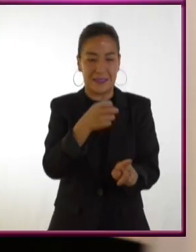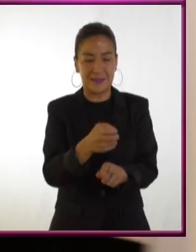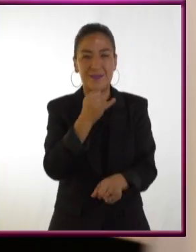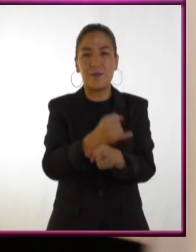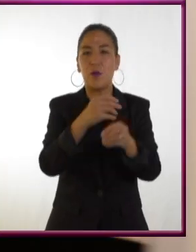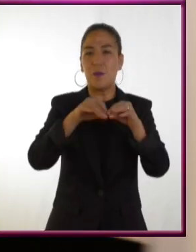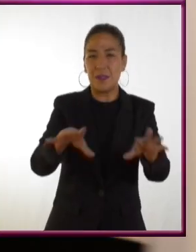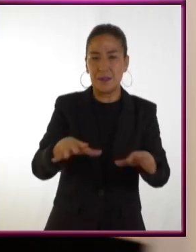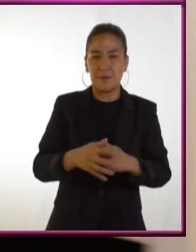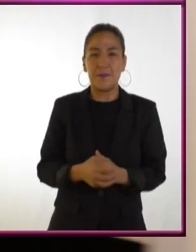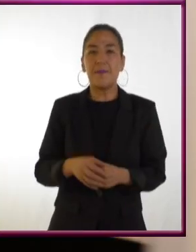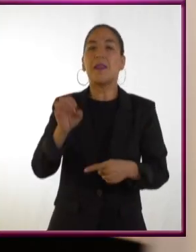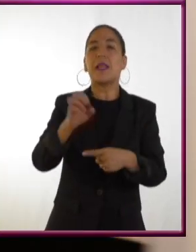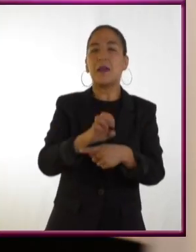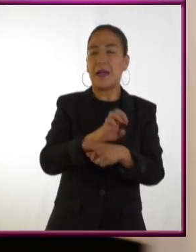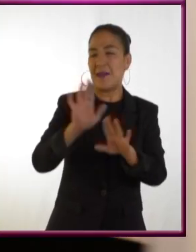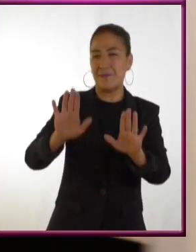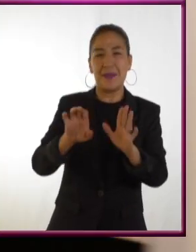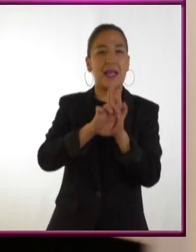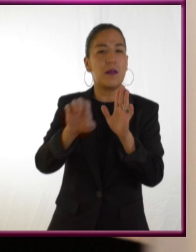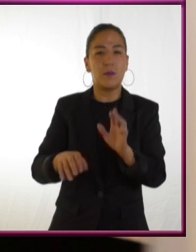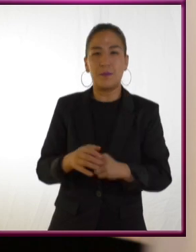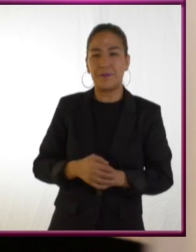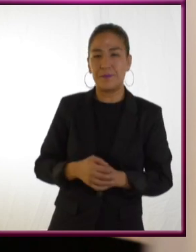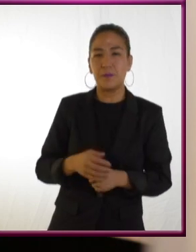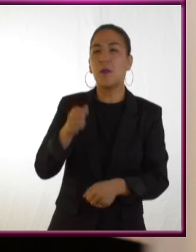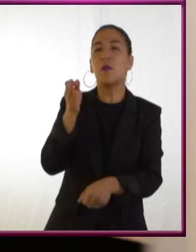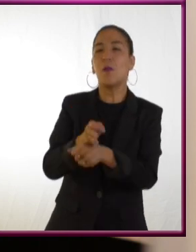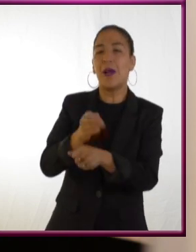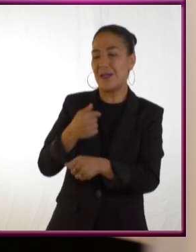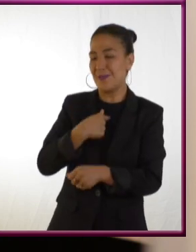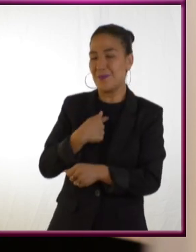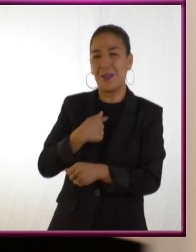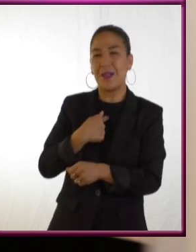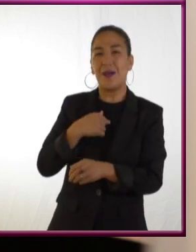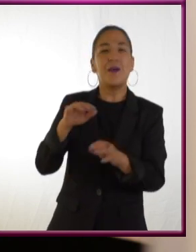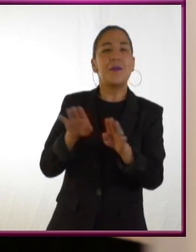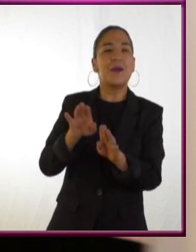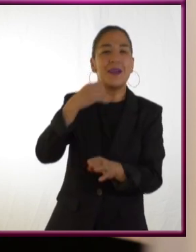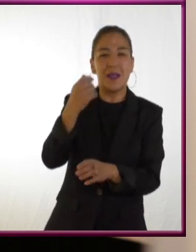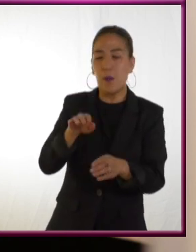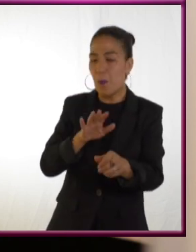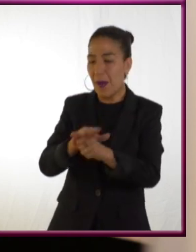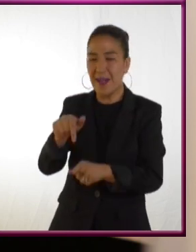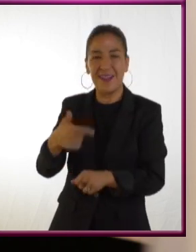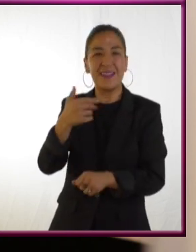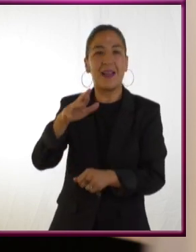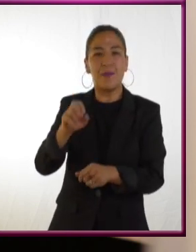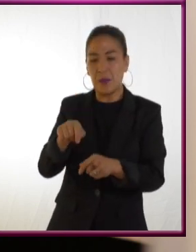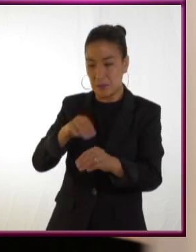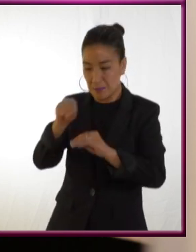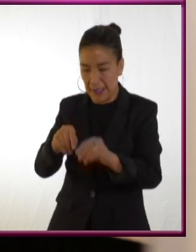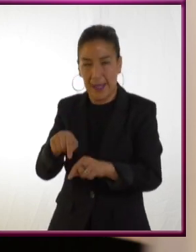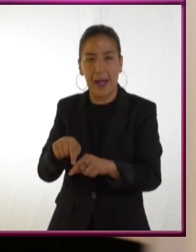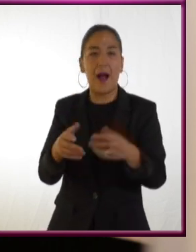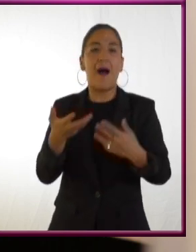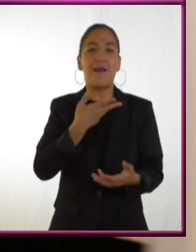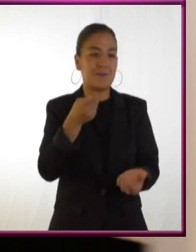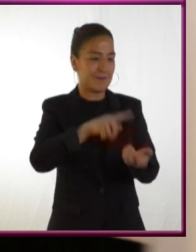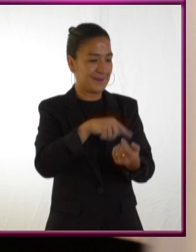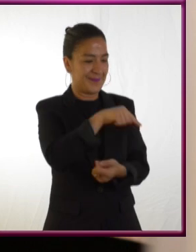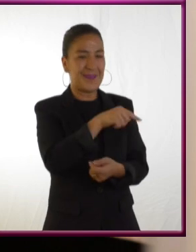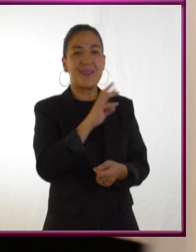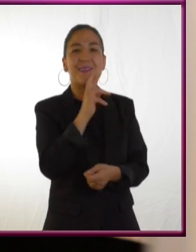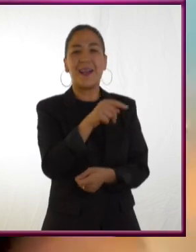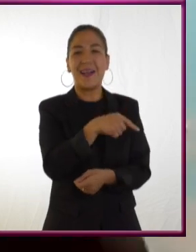estos elementos de información. Entonces, por ejemplo, ahorita si quisiéramos atacar algún problema de grafos, ya tenemos un resultado con lo de los puentes